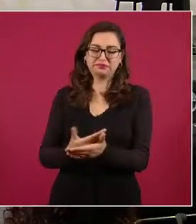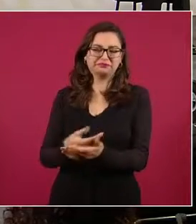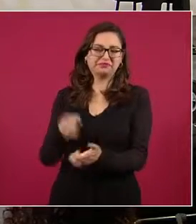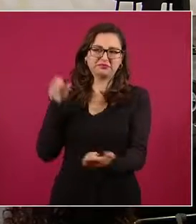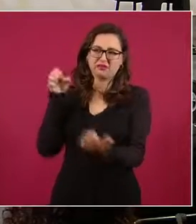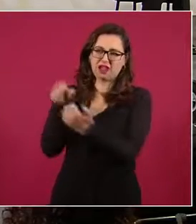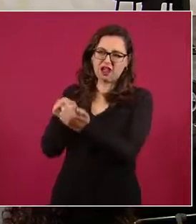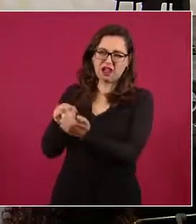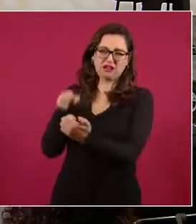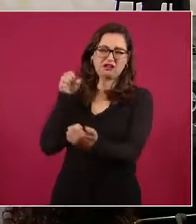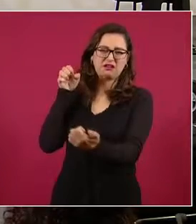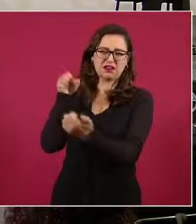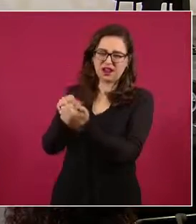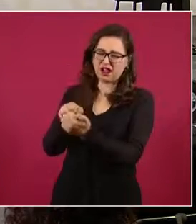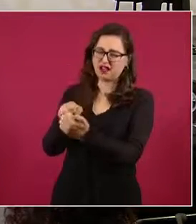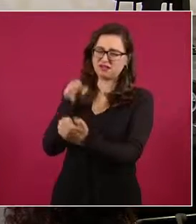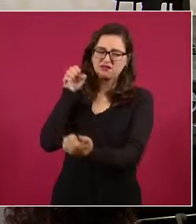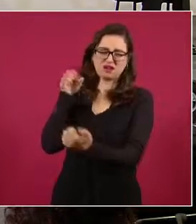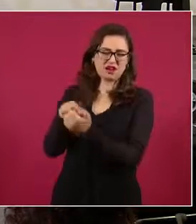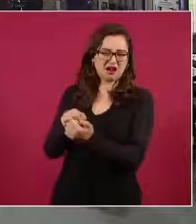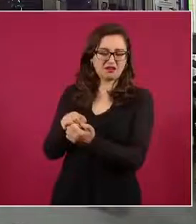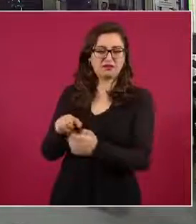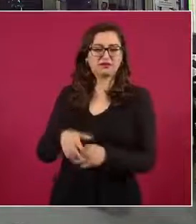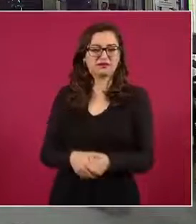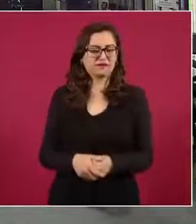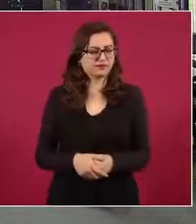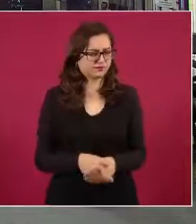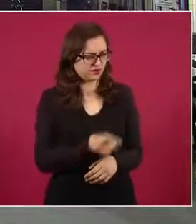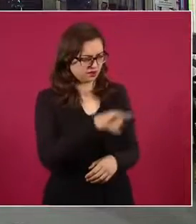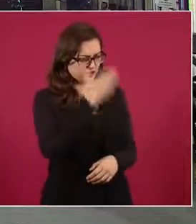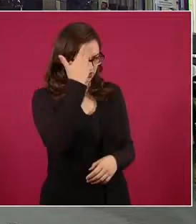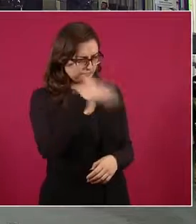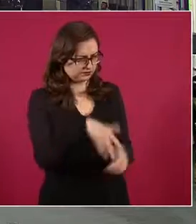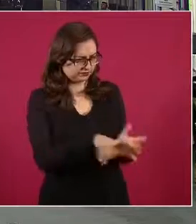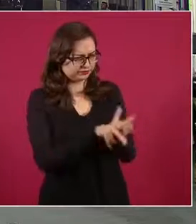una columna. Sí.